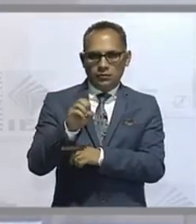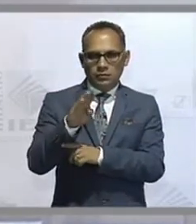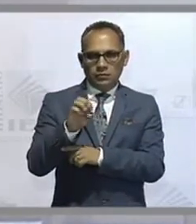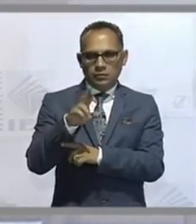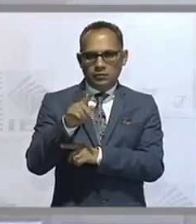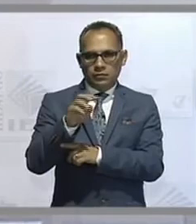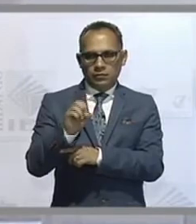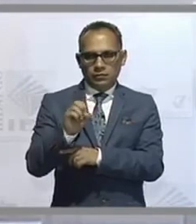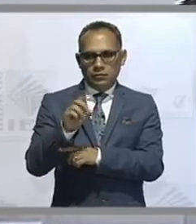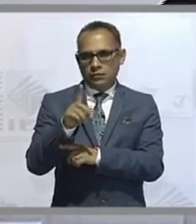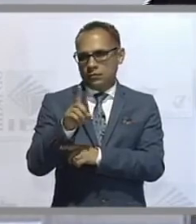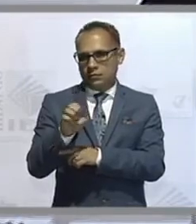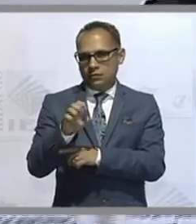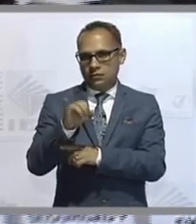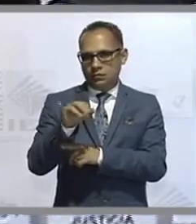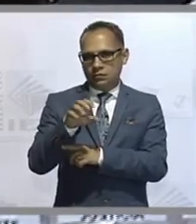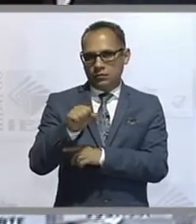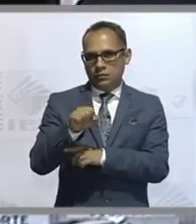visual